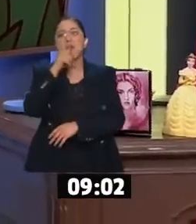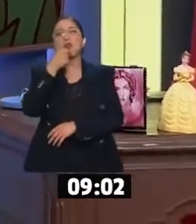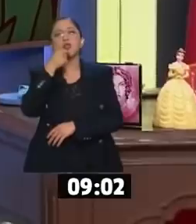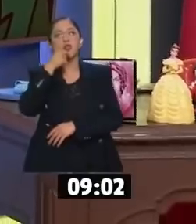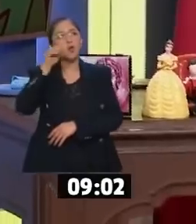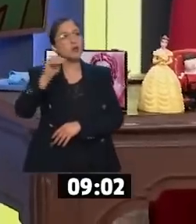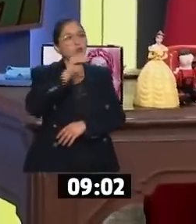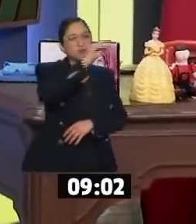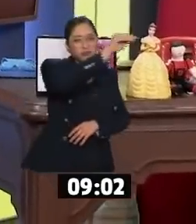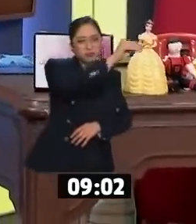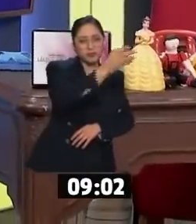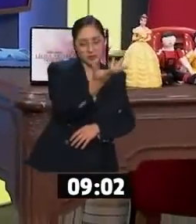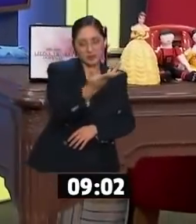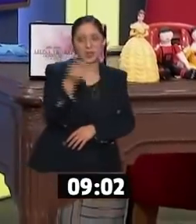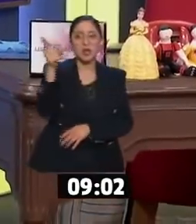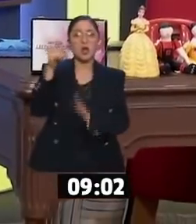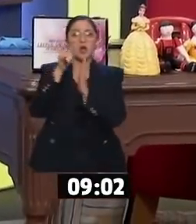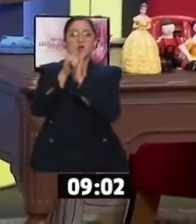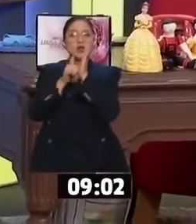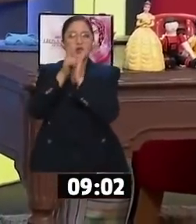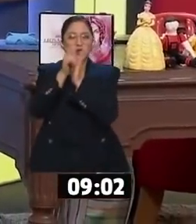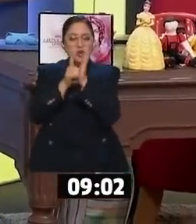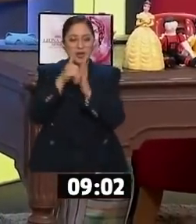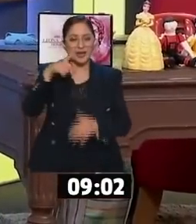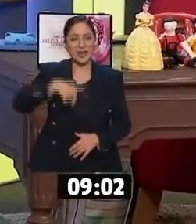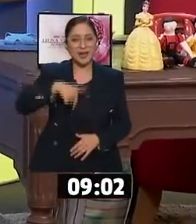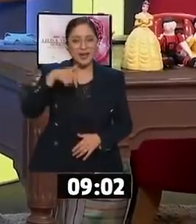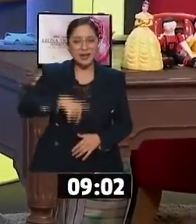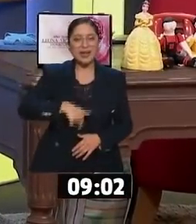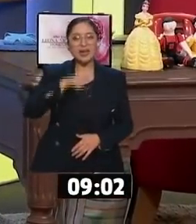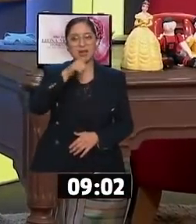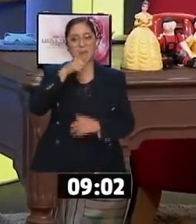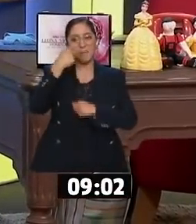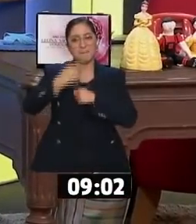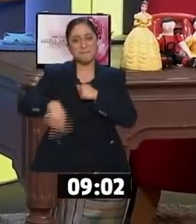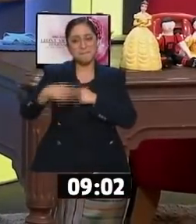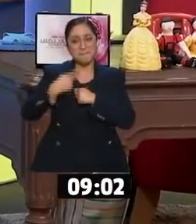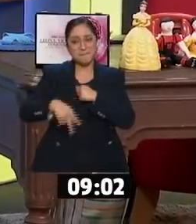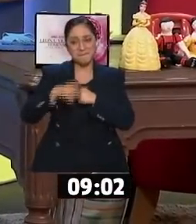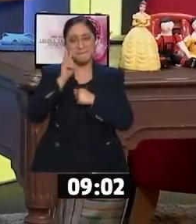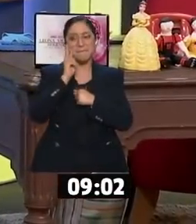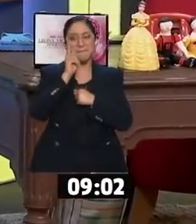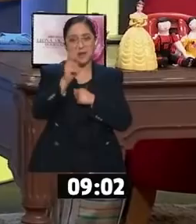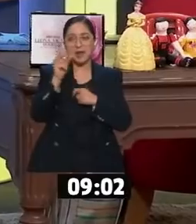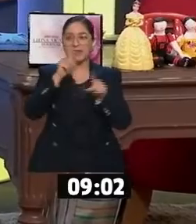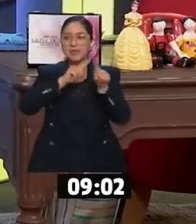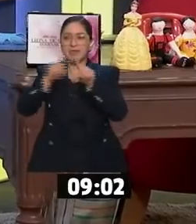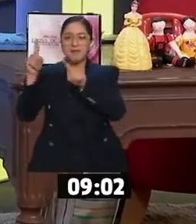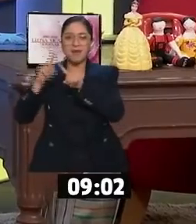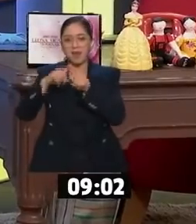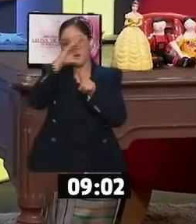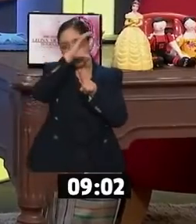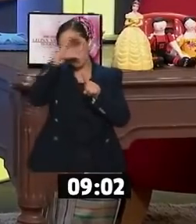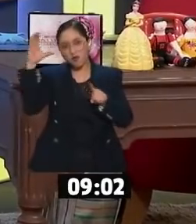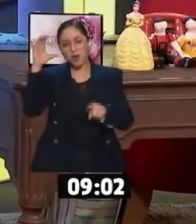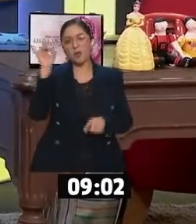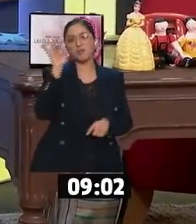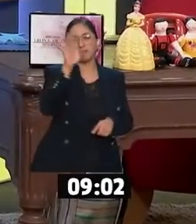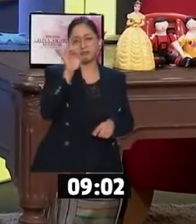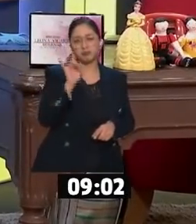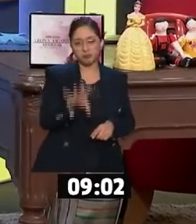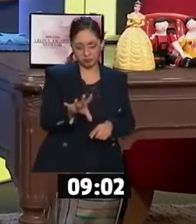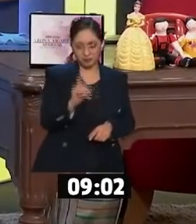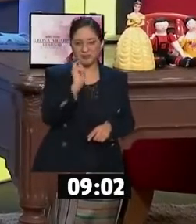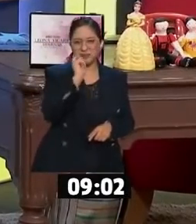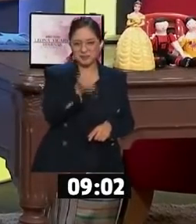ponen en YouTube que el contenido del noticiero es fuerte. delicado. Pues es que sobre todo algunas fotos. Un